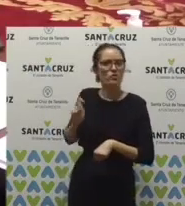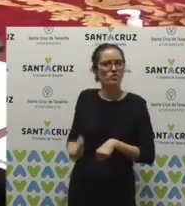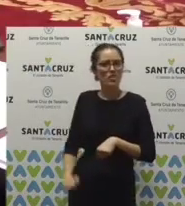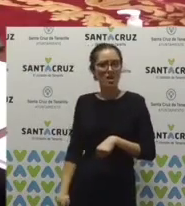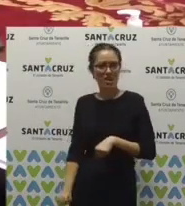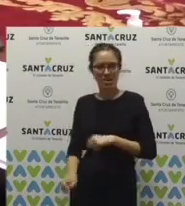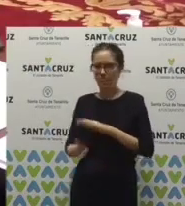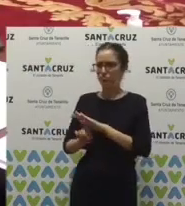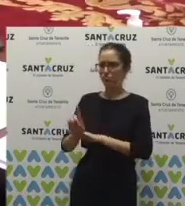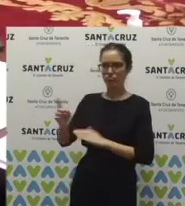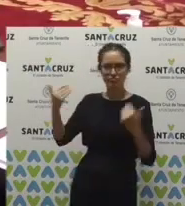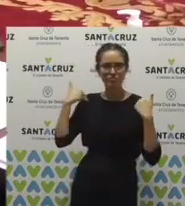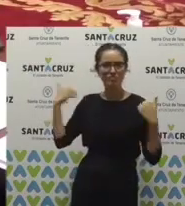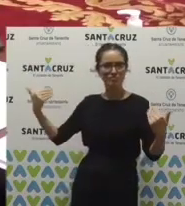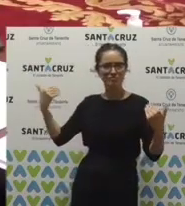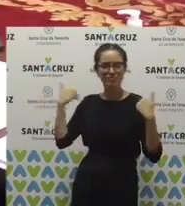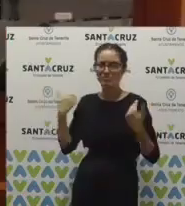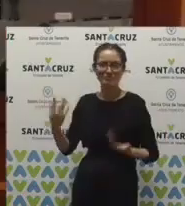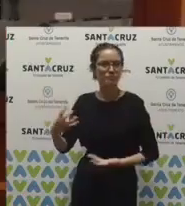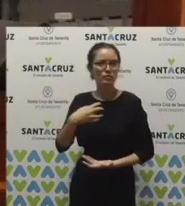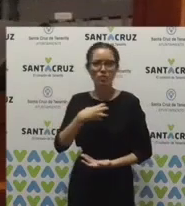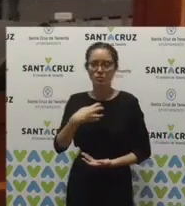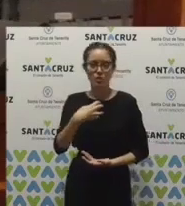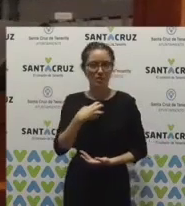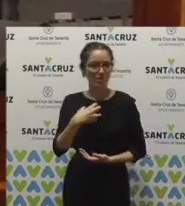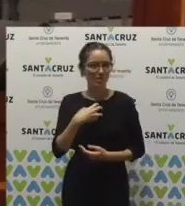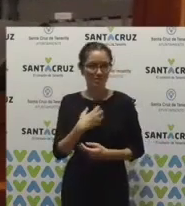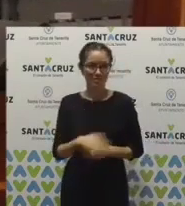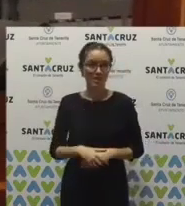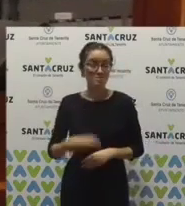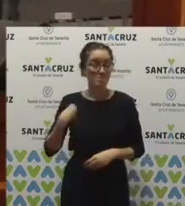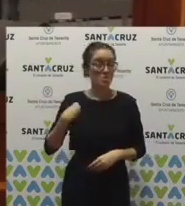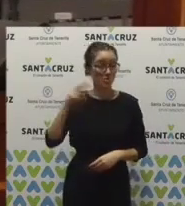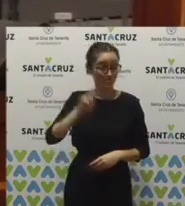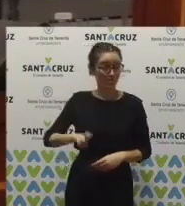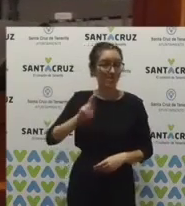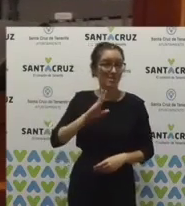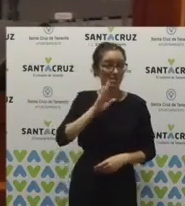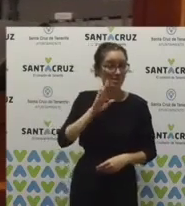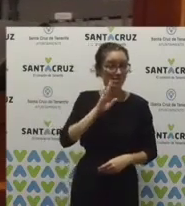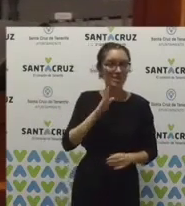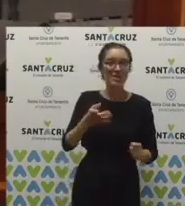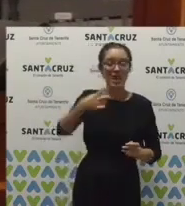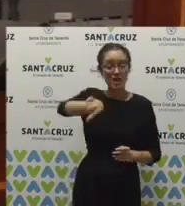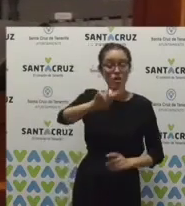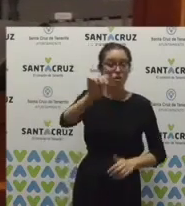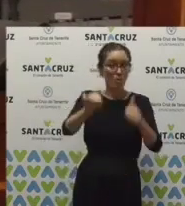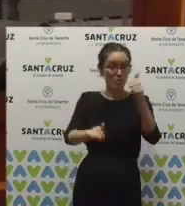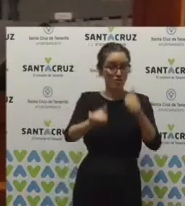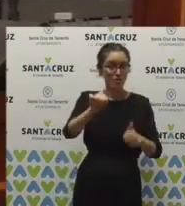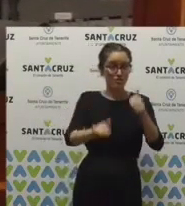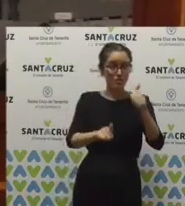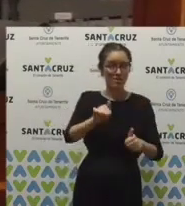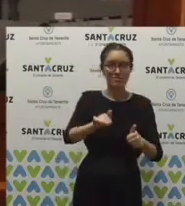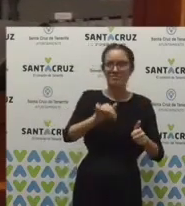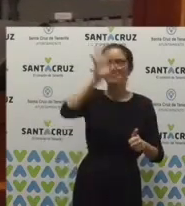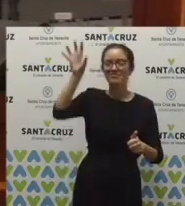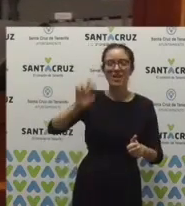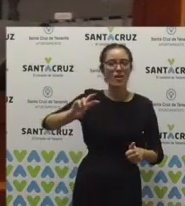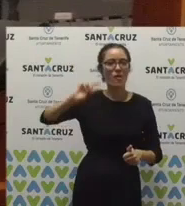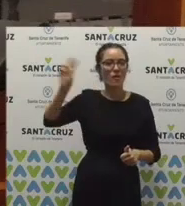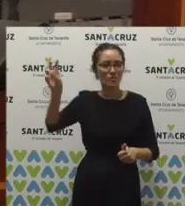desarrollo de deportistas que como digo han paseado en nombre de santa cruz de tenerife y de canarias por todo el mundo de cosechando